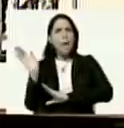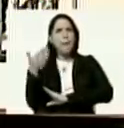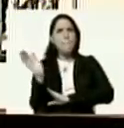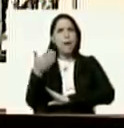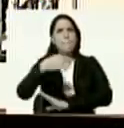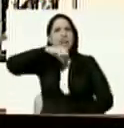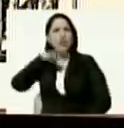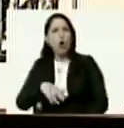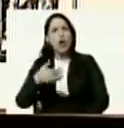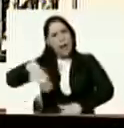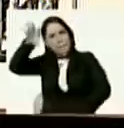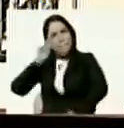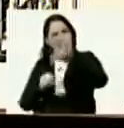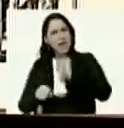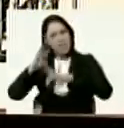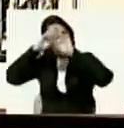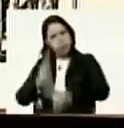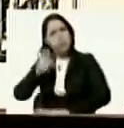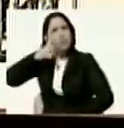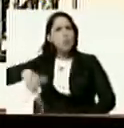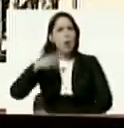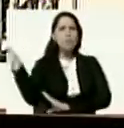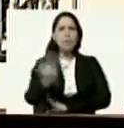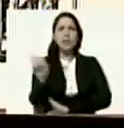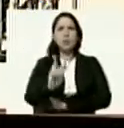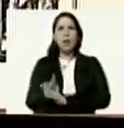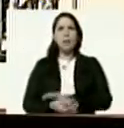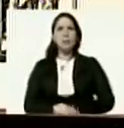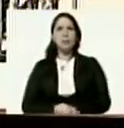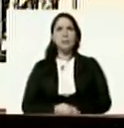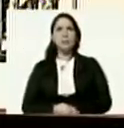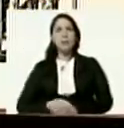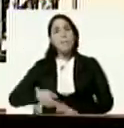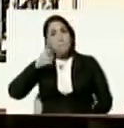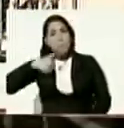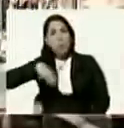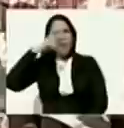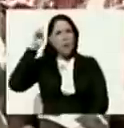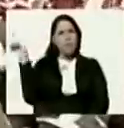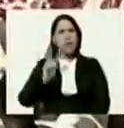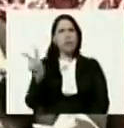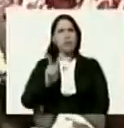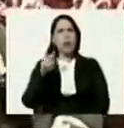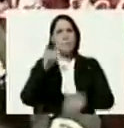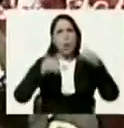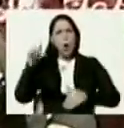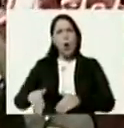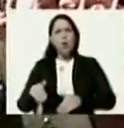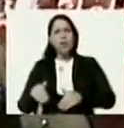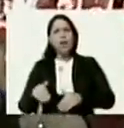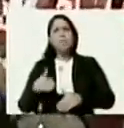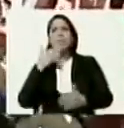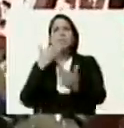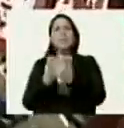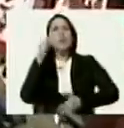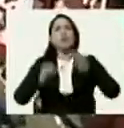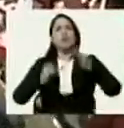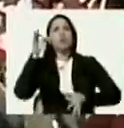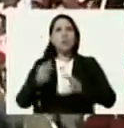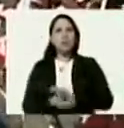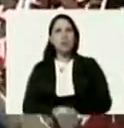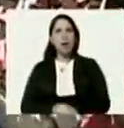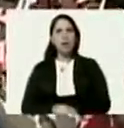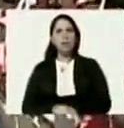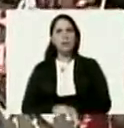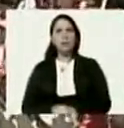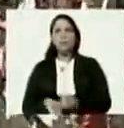para que aprendan a respetar al pueblo de Venezuela y el pueblo con su voto haga justicia por tanta